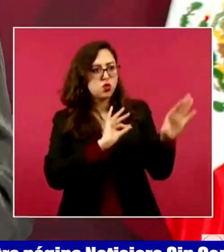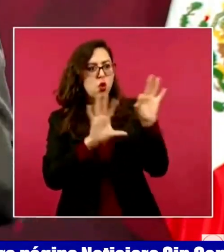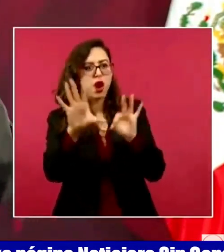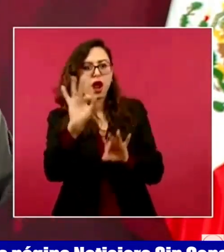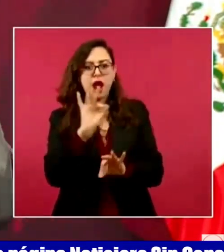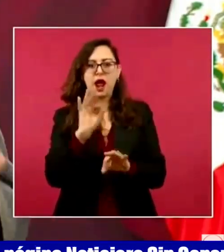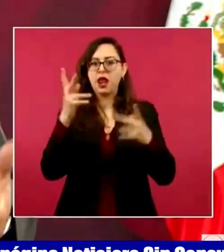nos ganaron